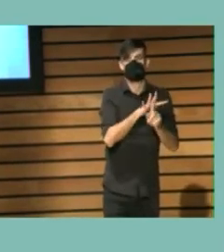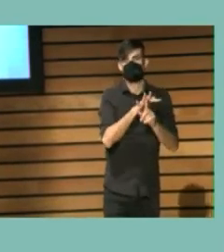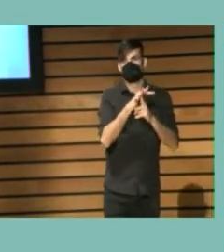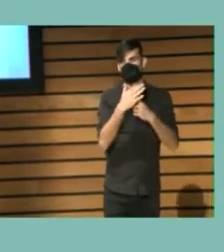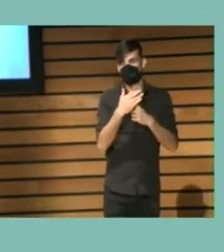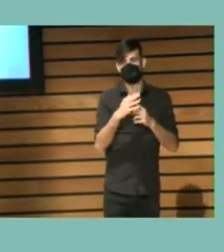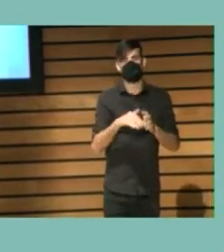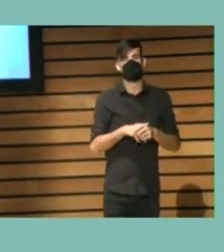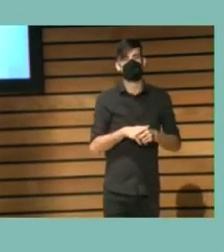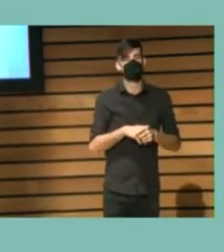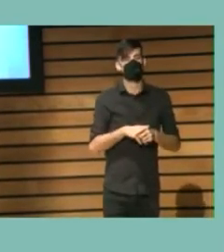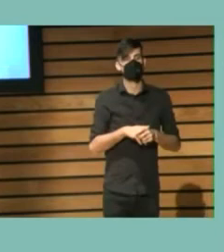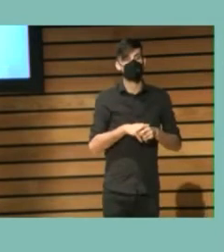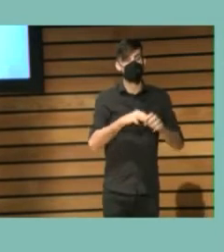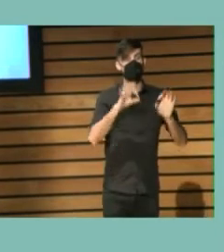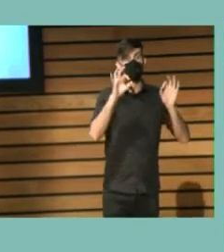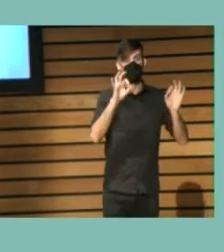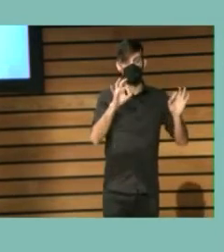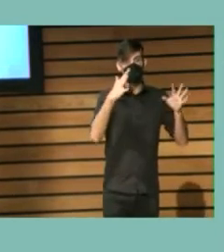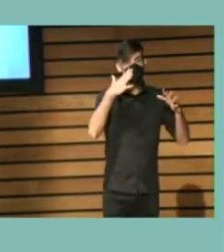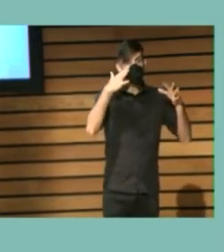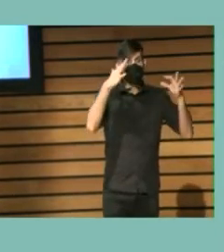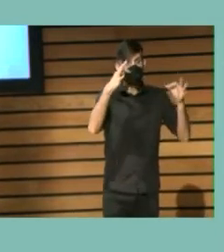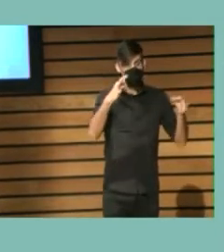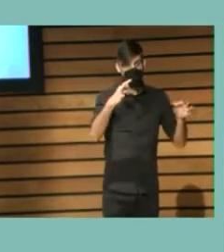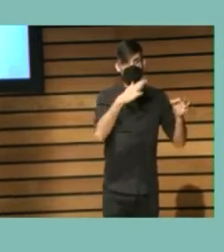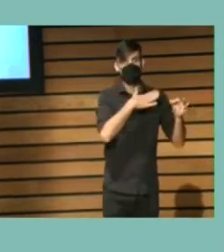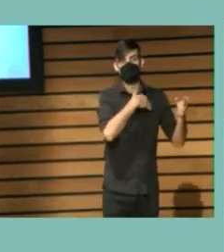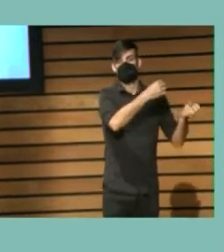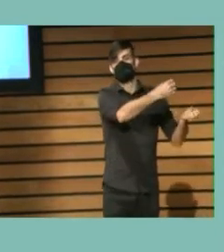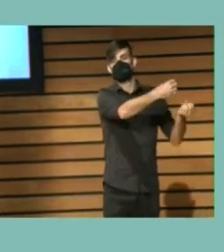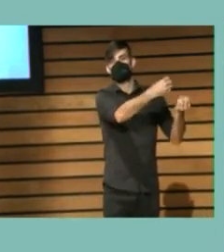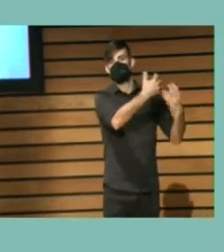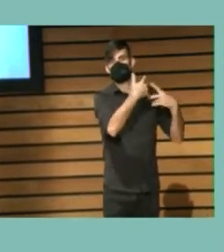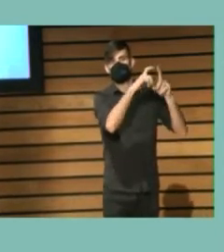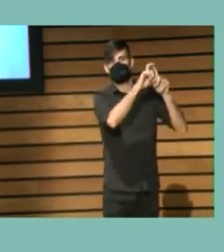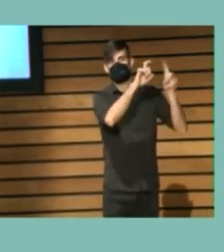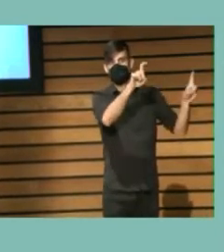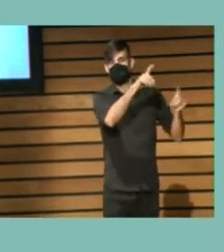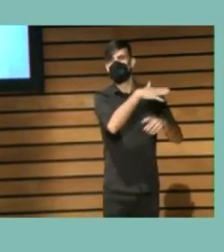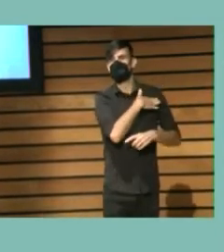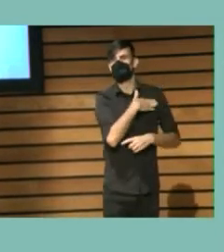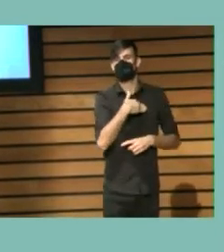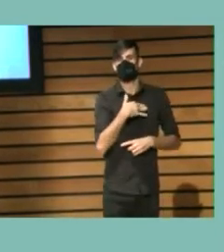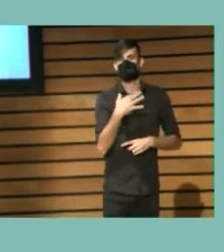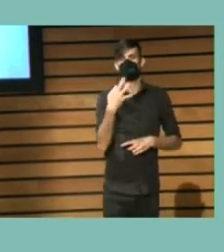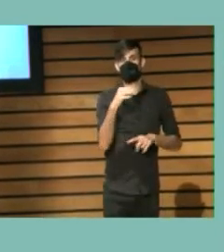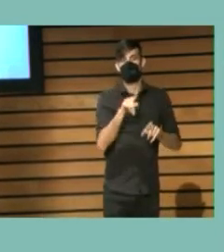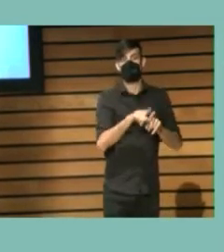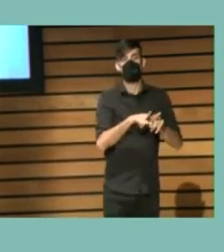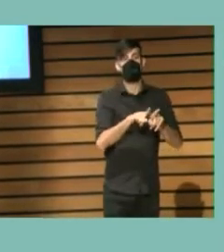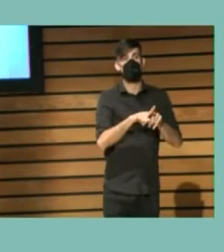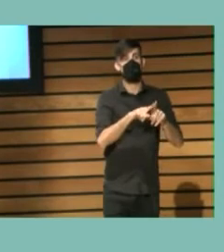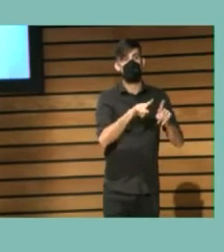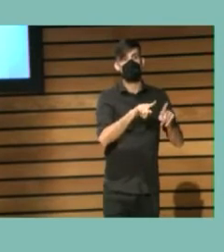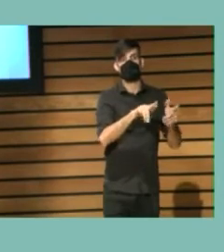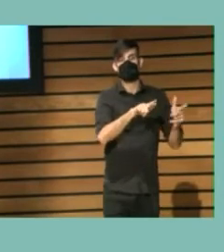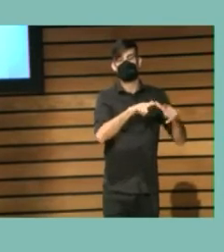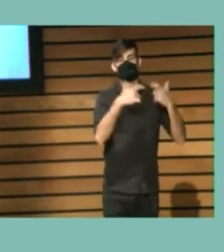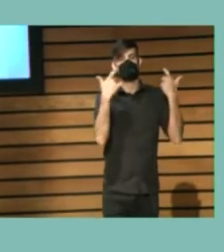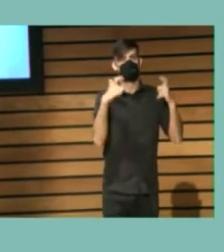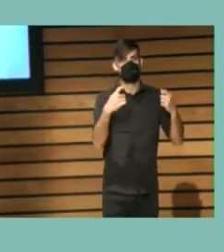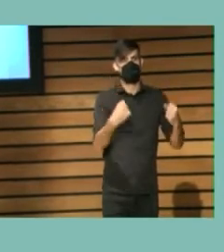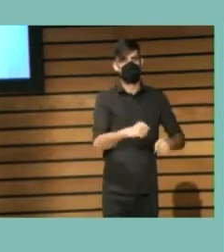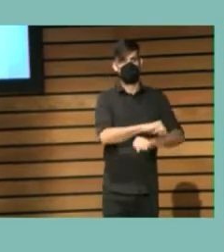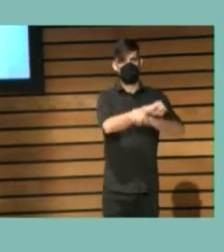el legado de la Gates realmente lo que quiere y lo que pretende es fortalecer el sector y unificar el sector de las bibliotecas